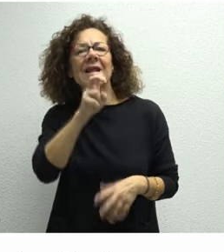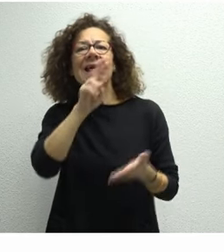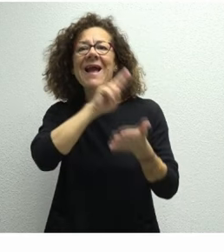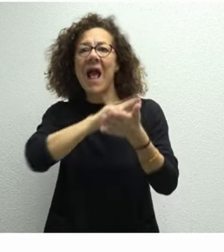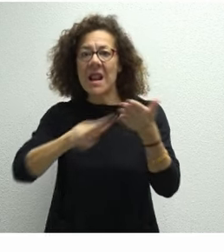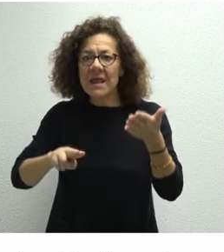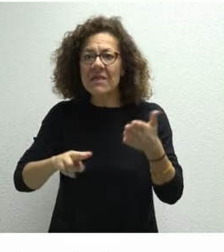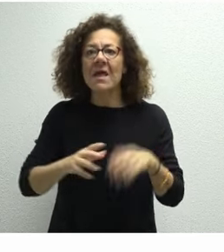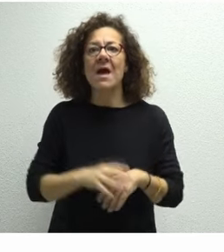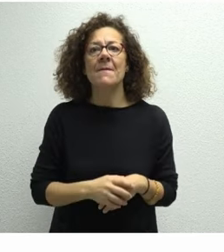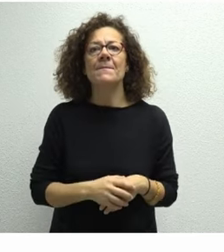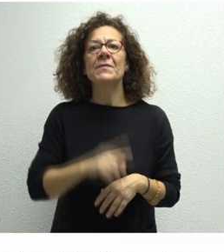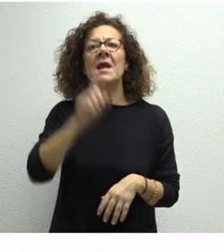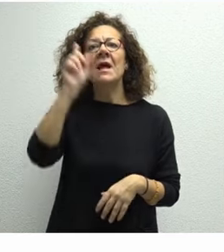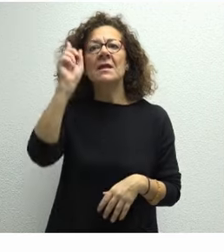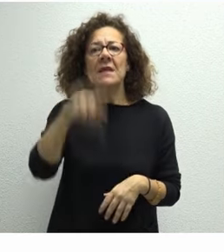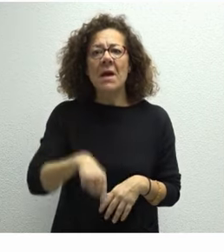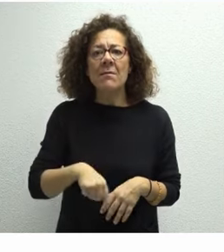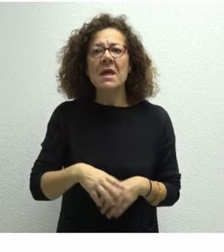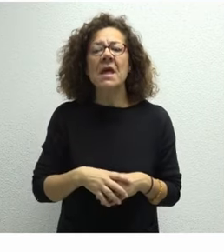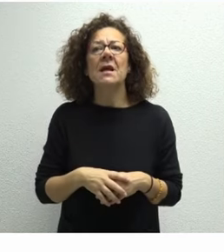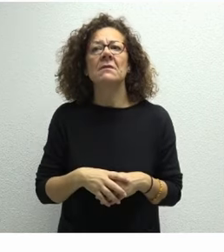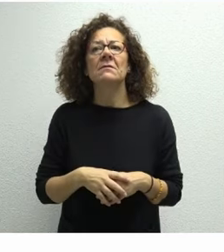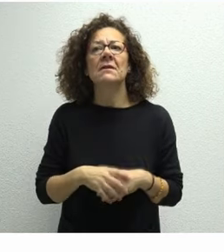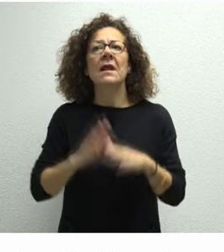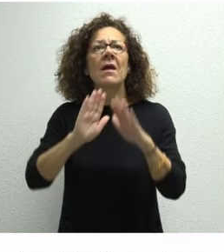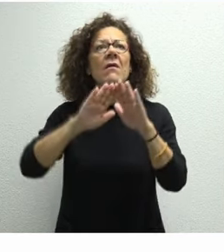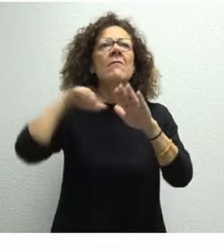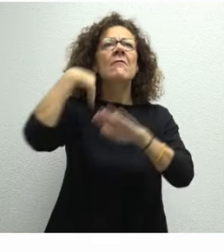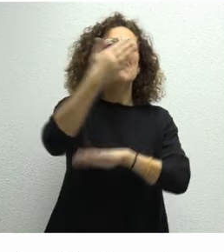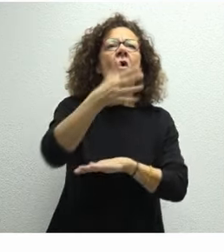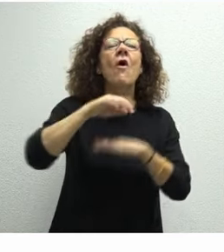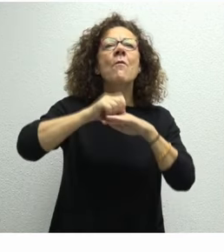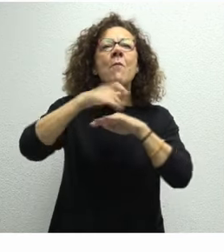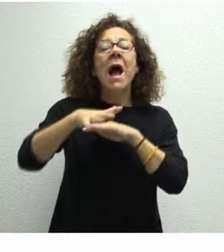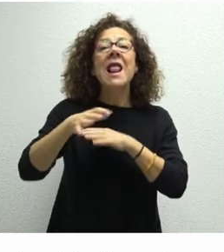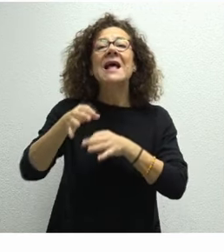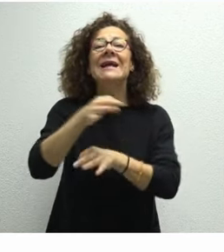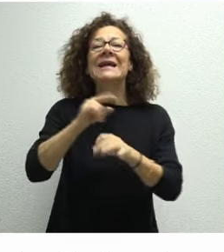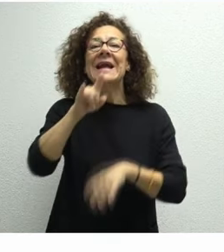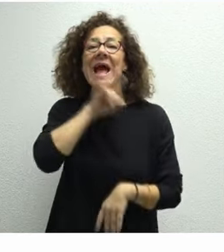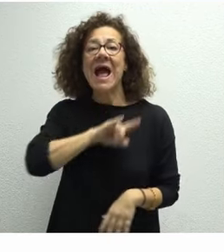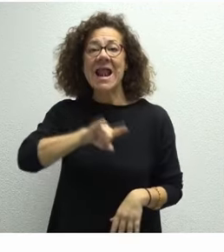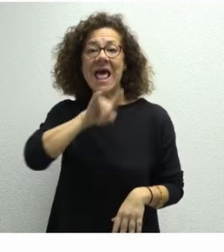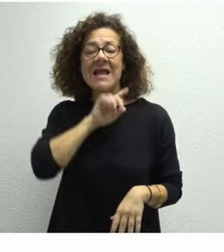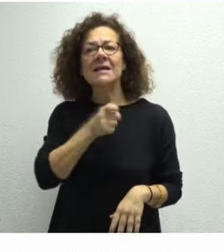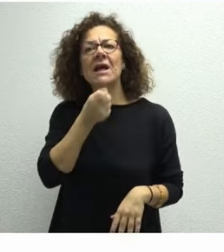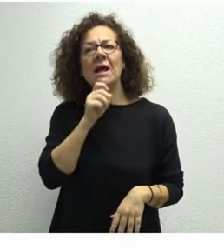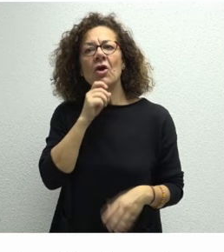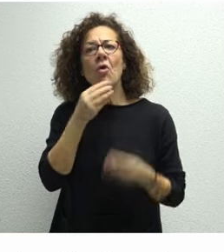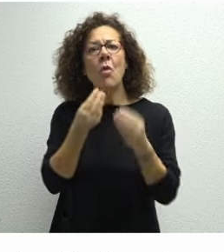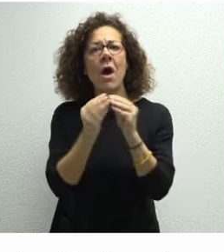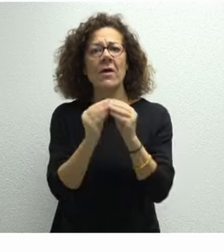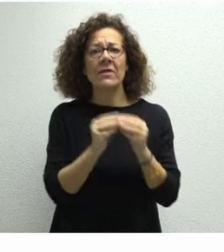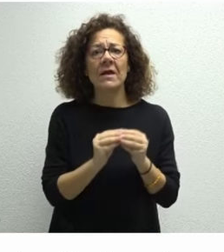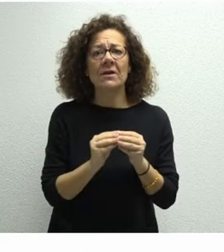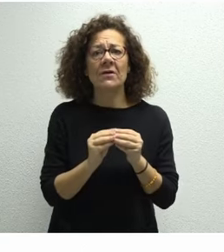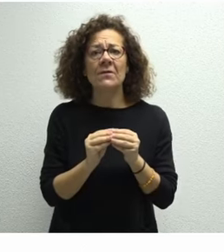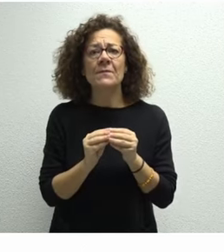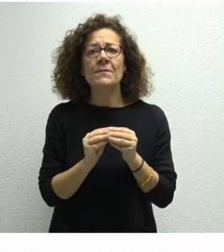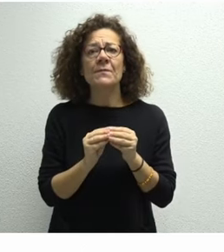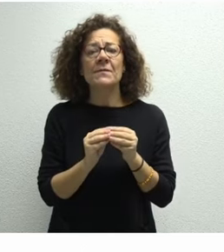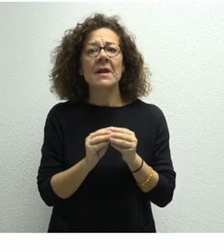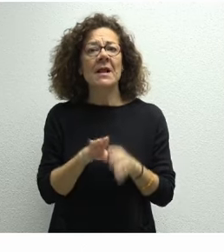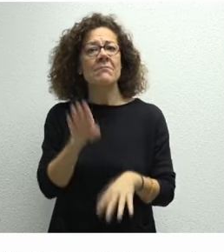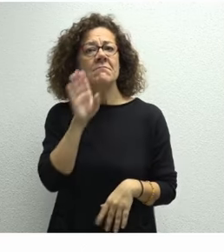también en ultramar no Canarias y Cómo podemos ir construyendo algo que tiene la